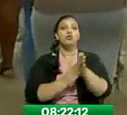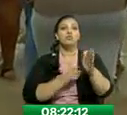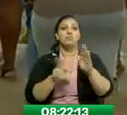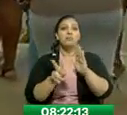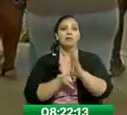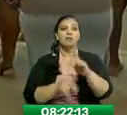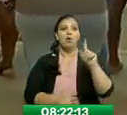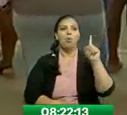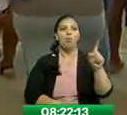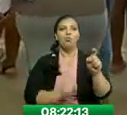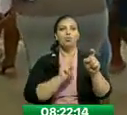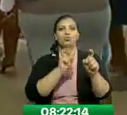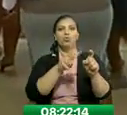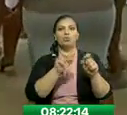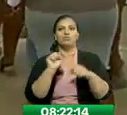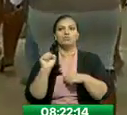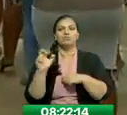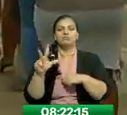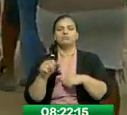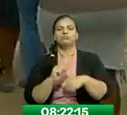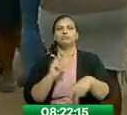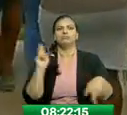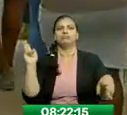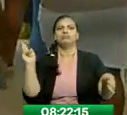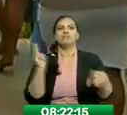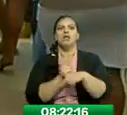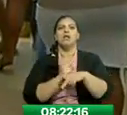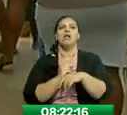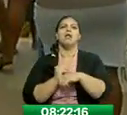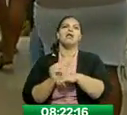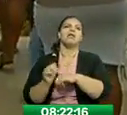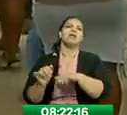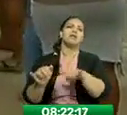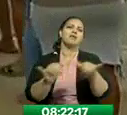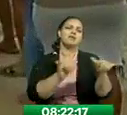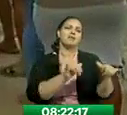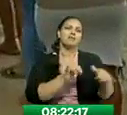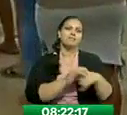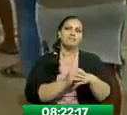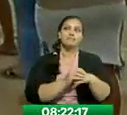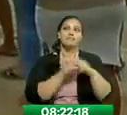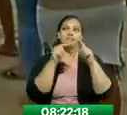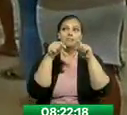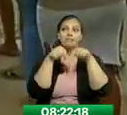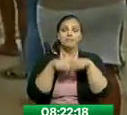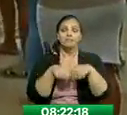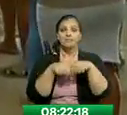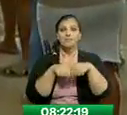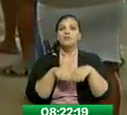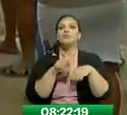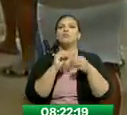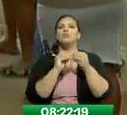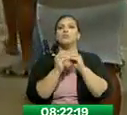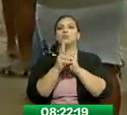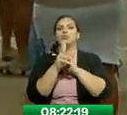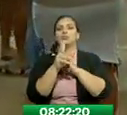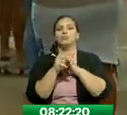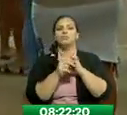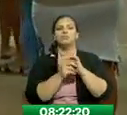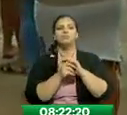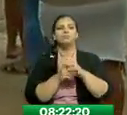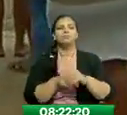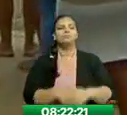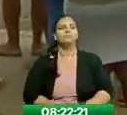ocasión, todo esto se genera en sociovivienda etapa 2, noroeste de Guayaquil. Queridos compañeros y amables